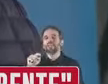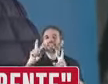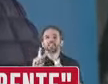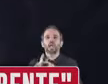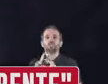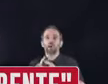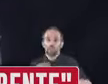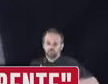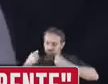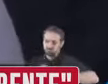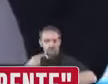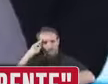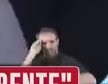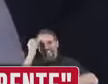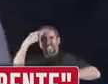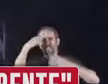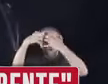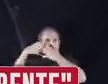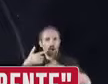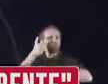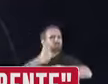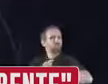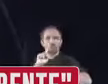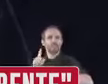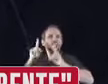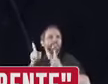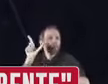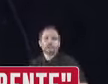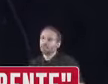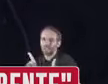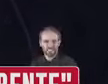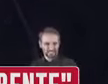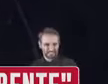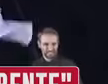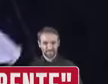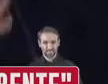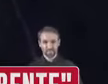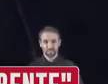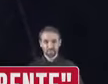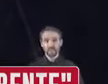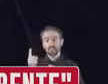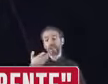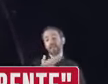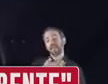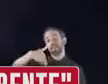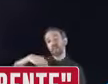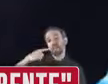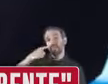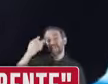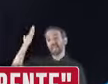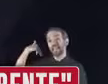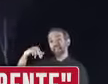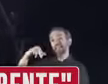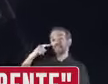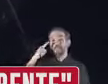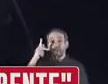posicionamiento de ideología no no era el mismo por lo pronto aquel fondo monetario internacional que en esto había